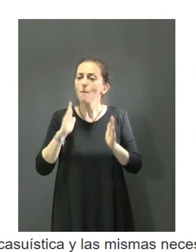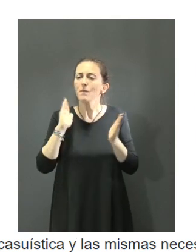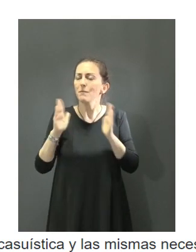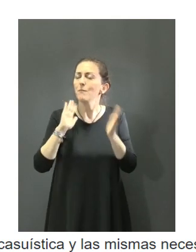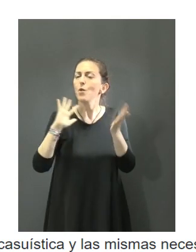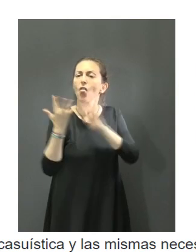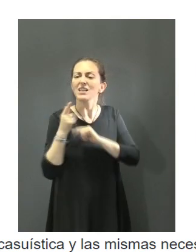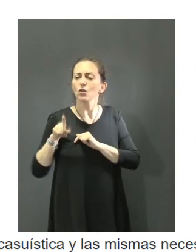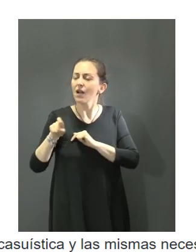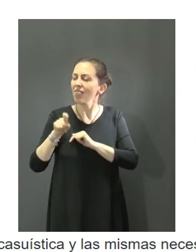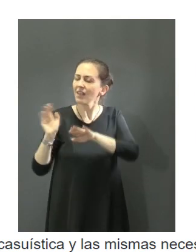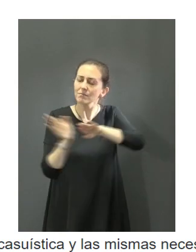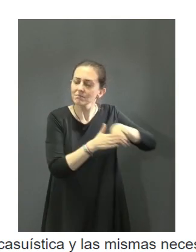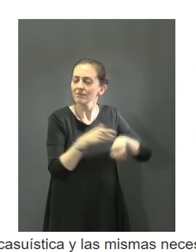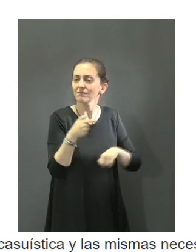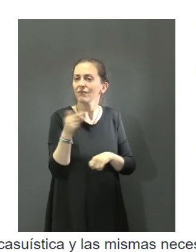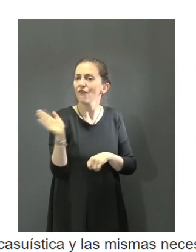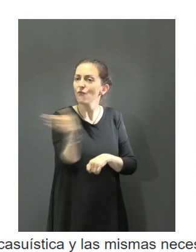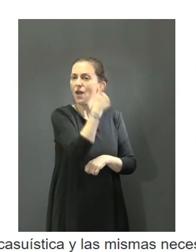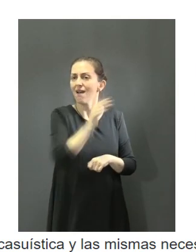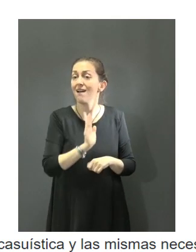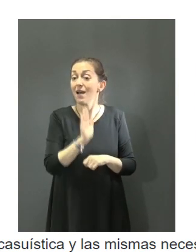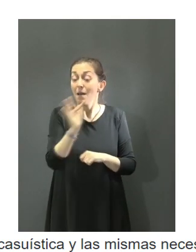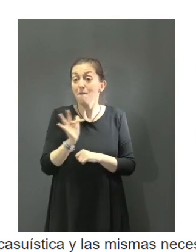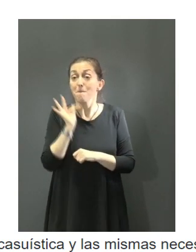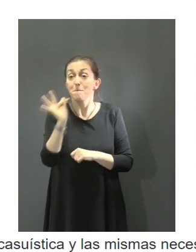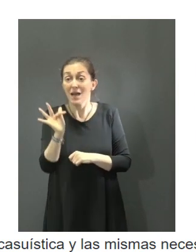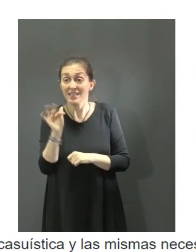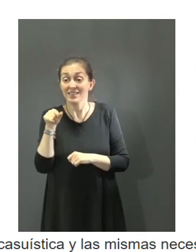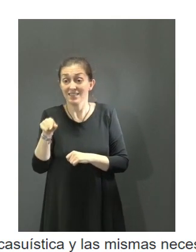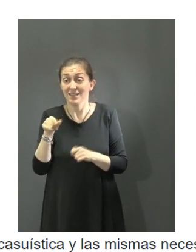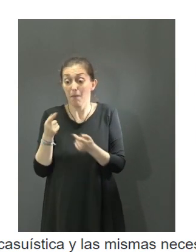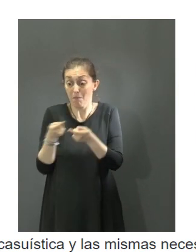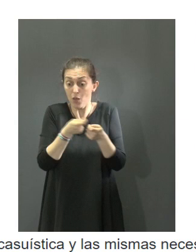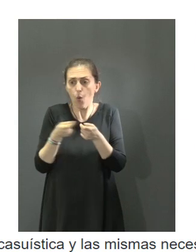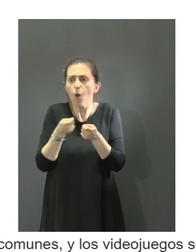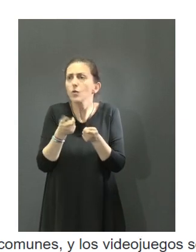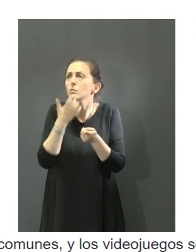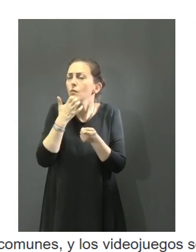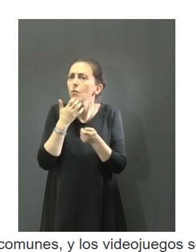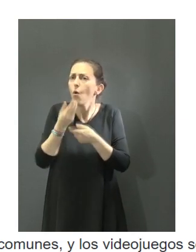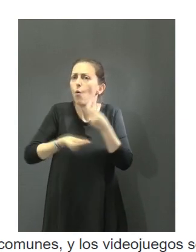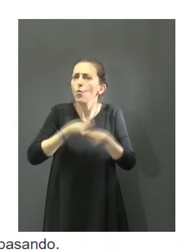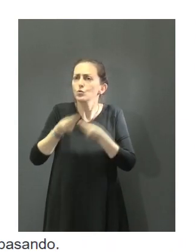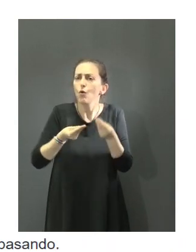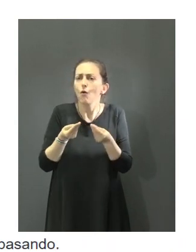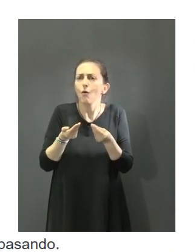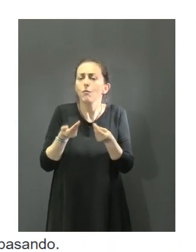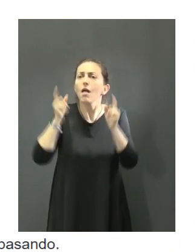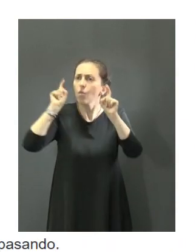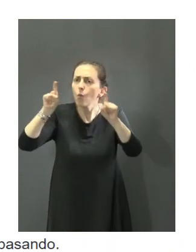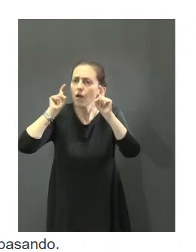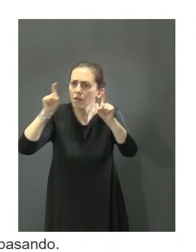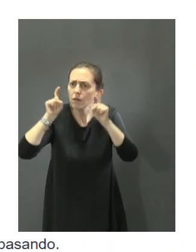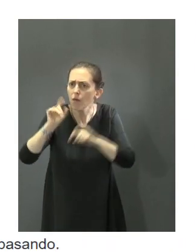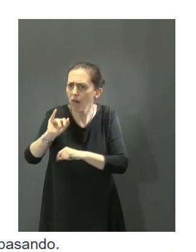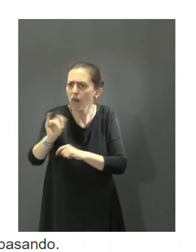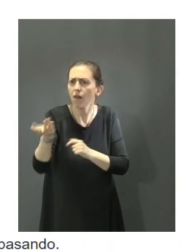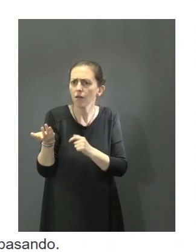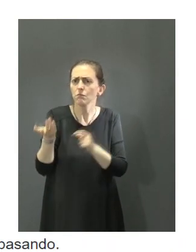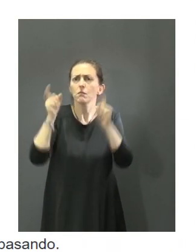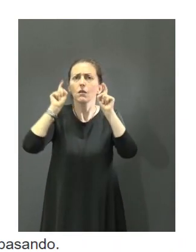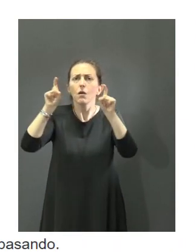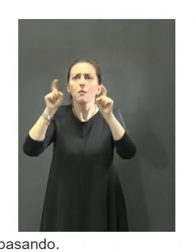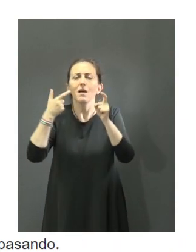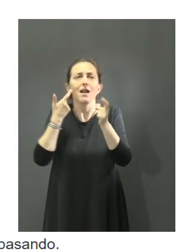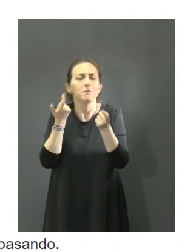pasando. Y si a eso sumamos el hecho de que hay videojuegos que se usan en el ámbito educativo